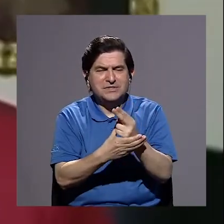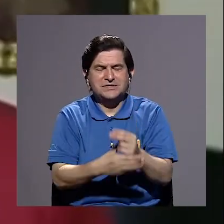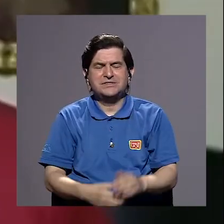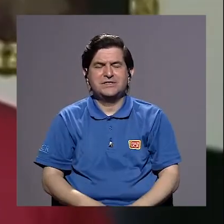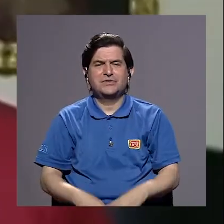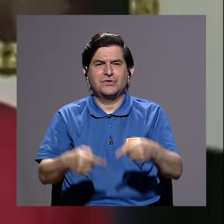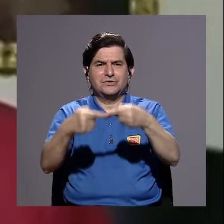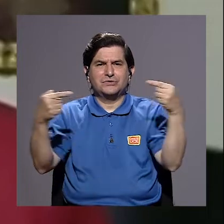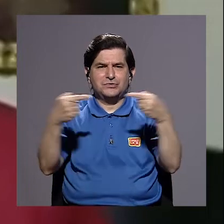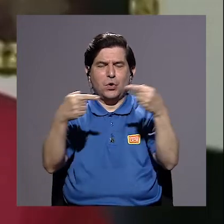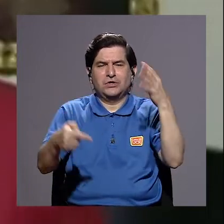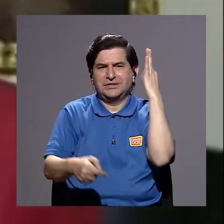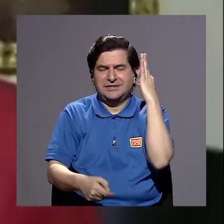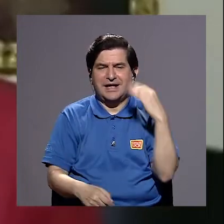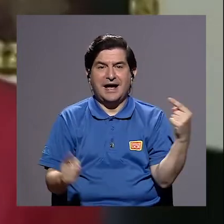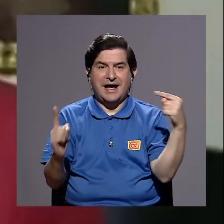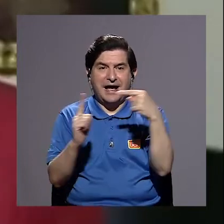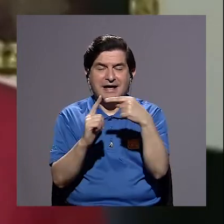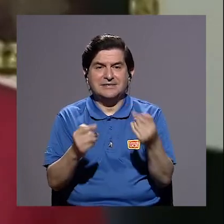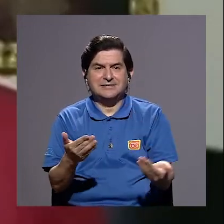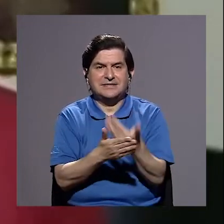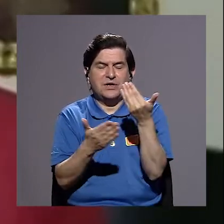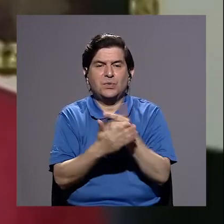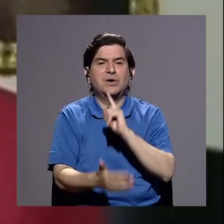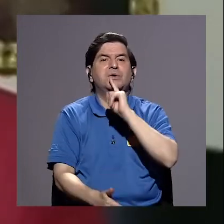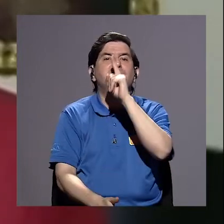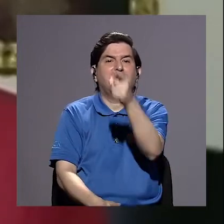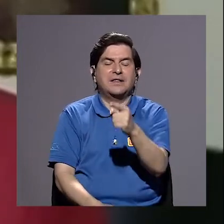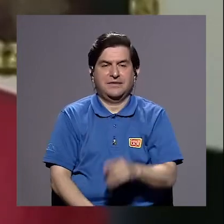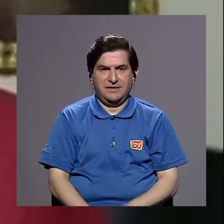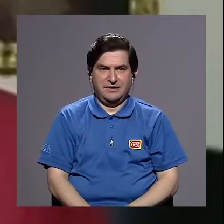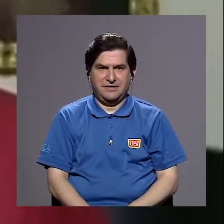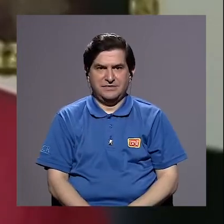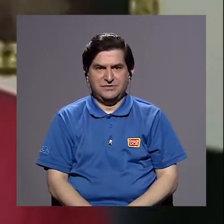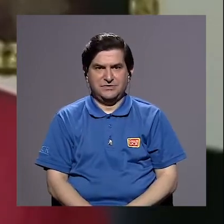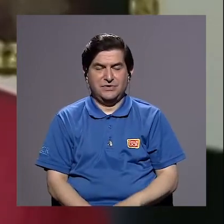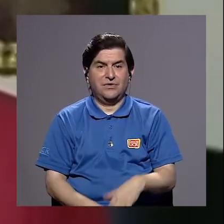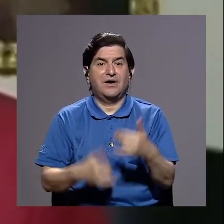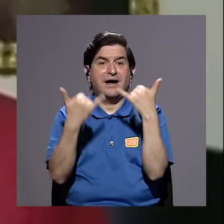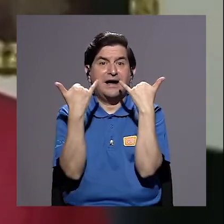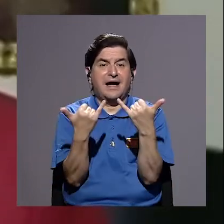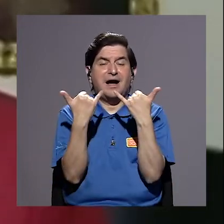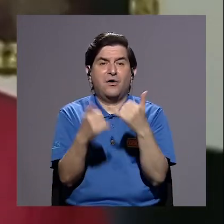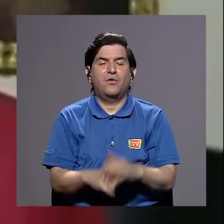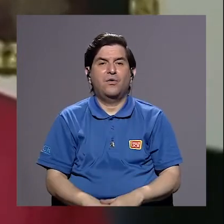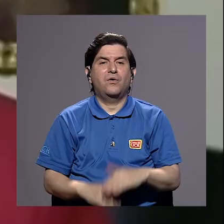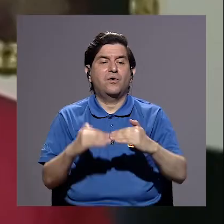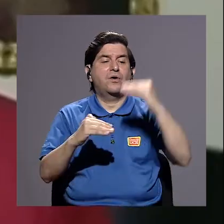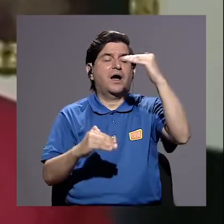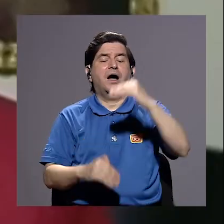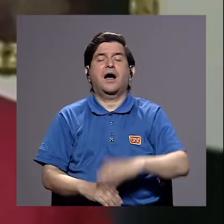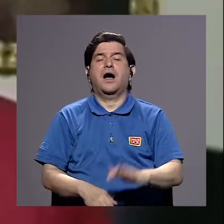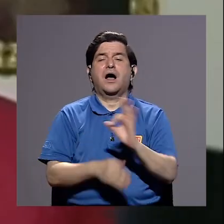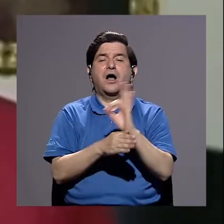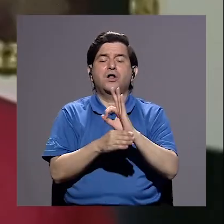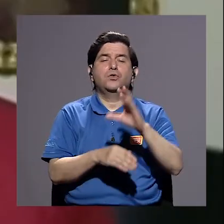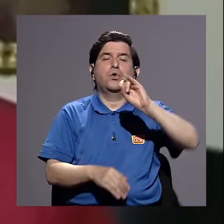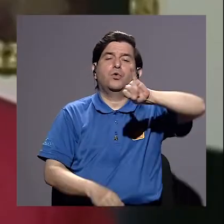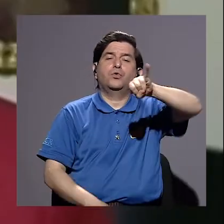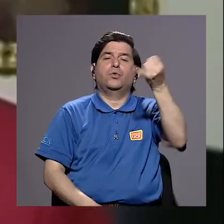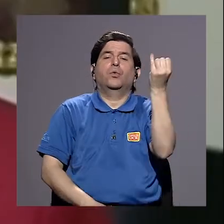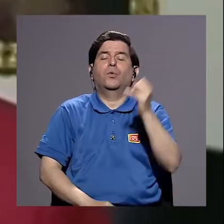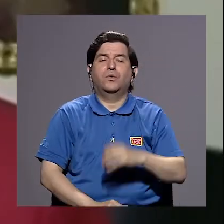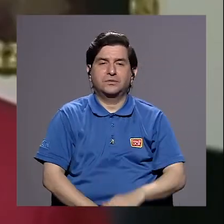homicidios, feminicidios, es más, hasta las recientes declaraciones que dio ahora un alto funcionario del